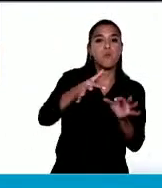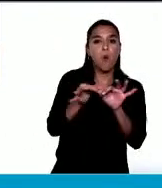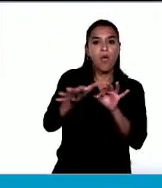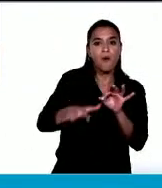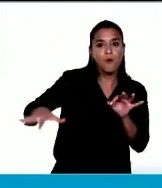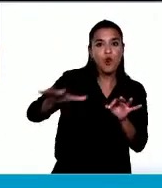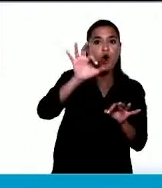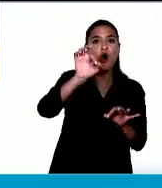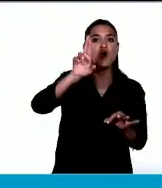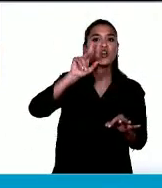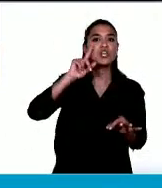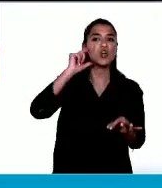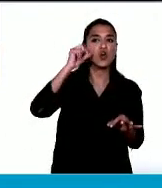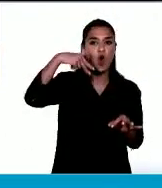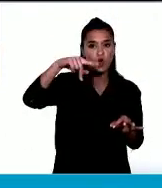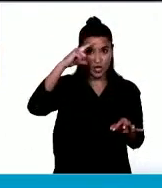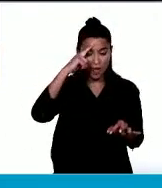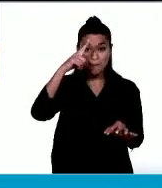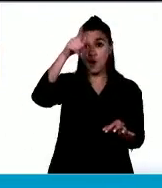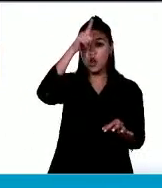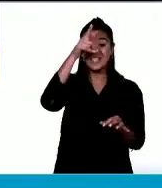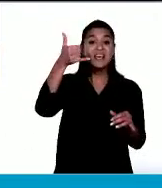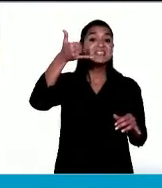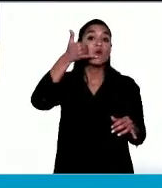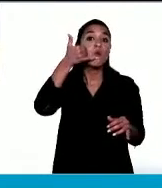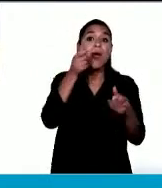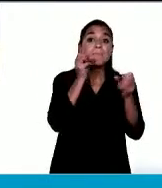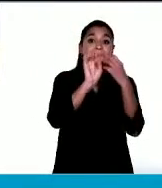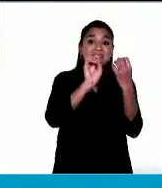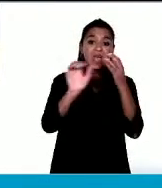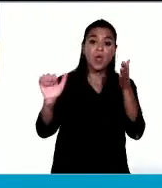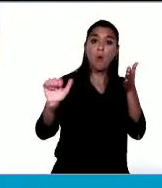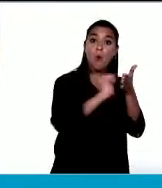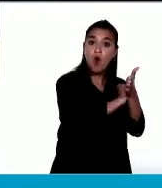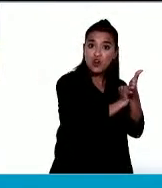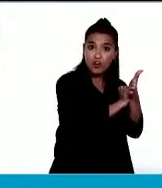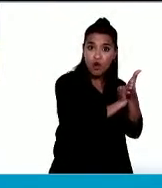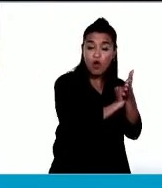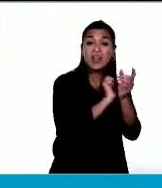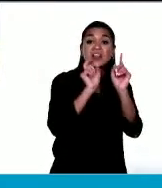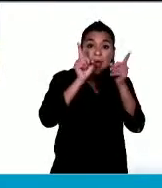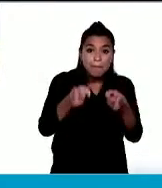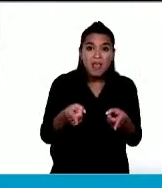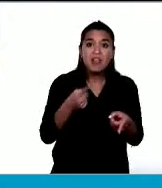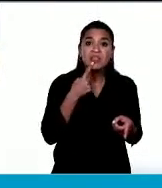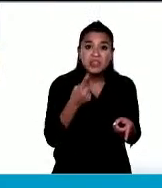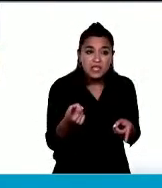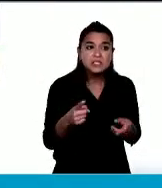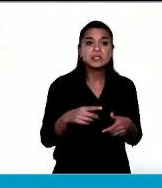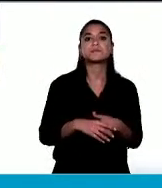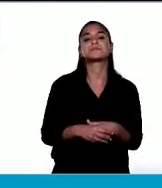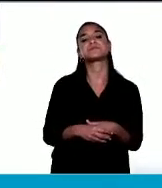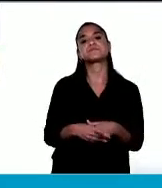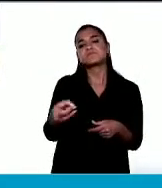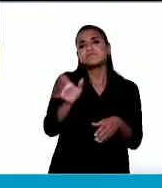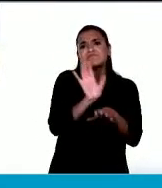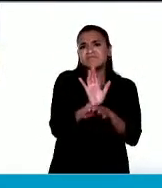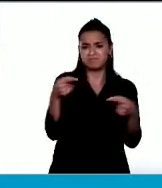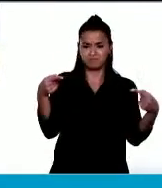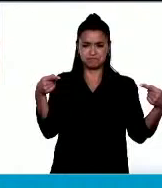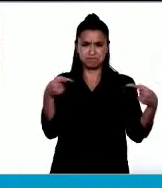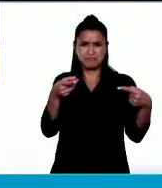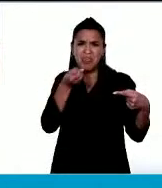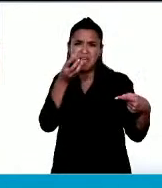La policía no solo borró los mensajes de los celulares de algunos de sus efectivos, sino que declaró también hechos totalmente